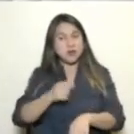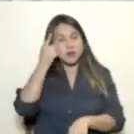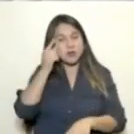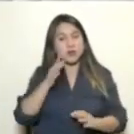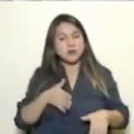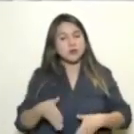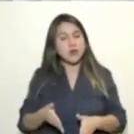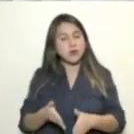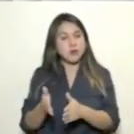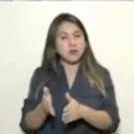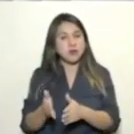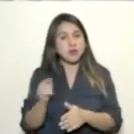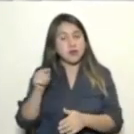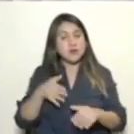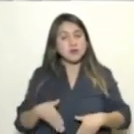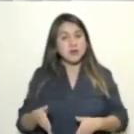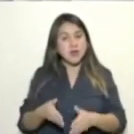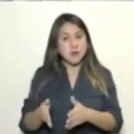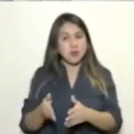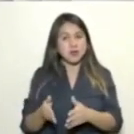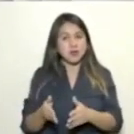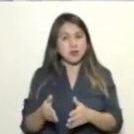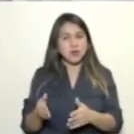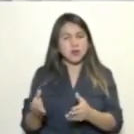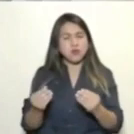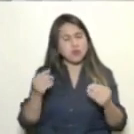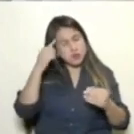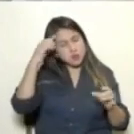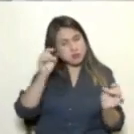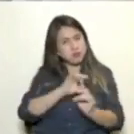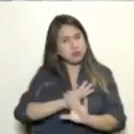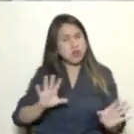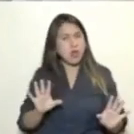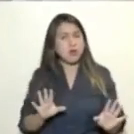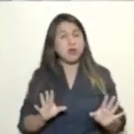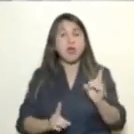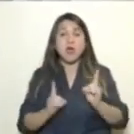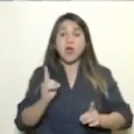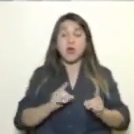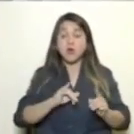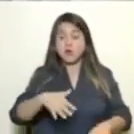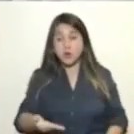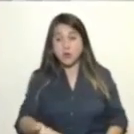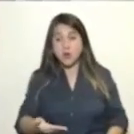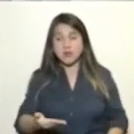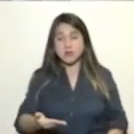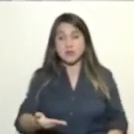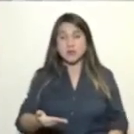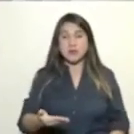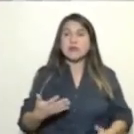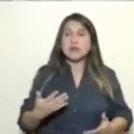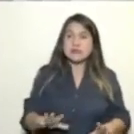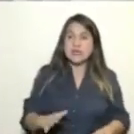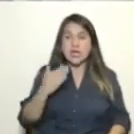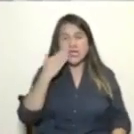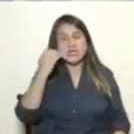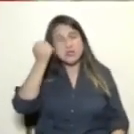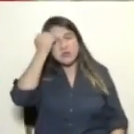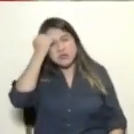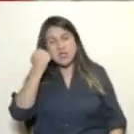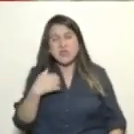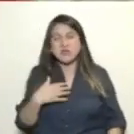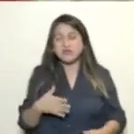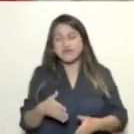camino. Y ese camino se dibujó con mucha claridad. Algunos después, casi al día siguiente, ya estaban arrepentidos del